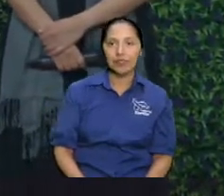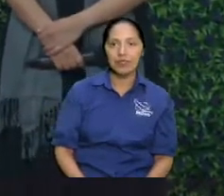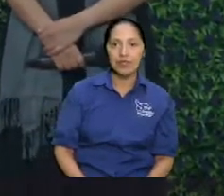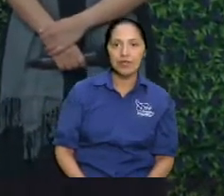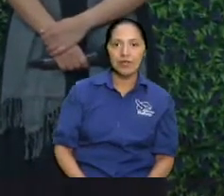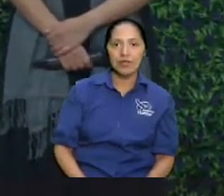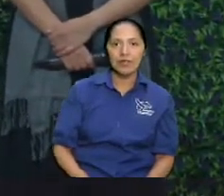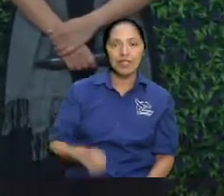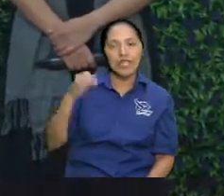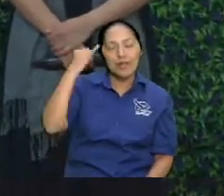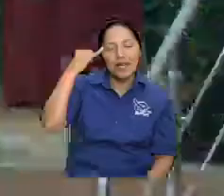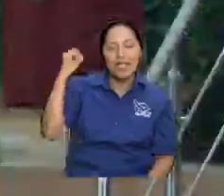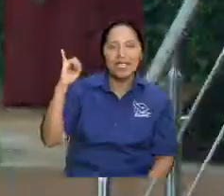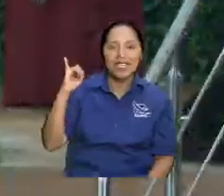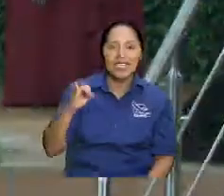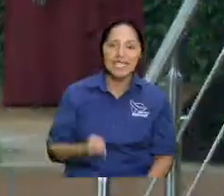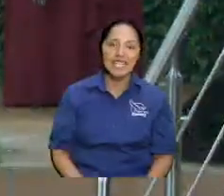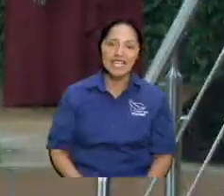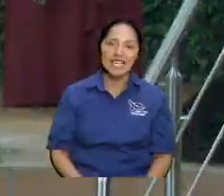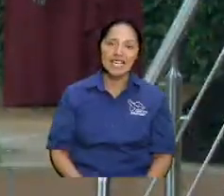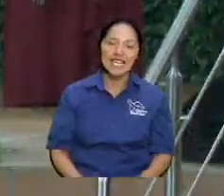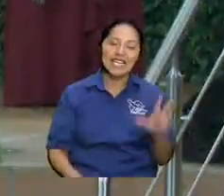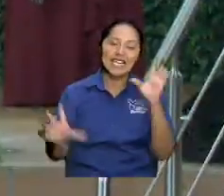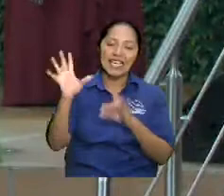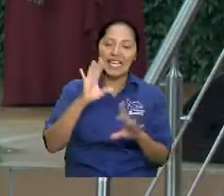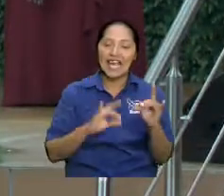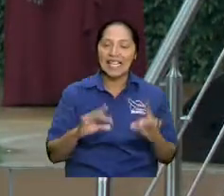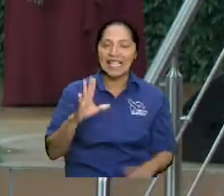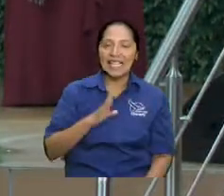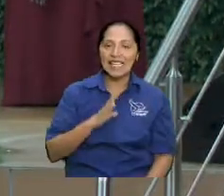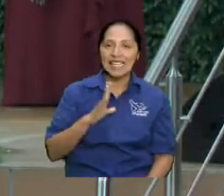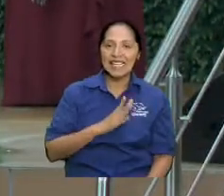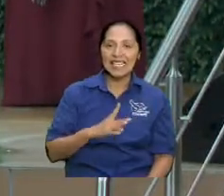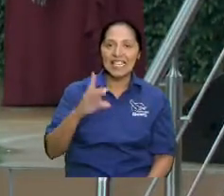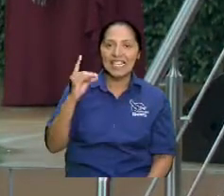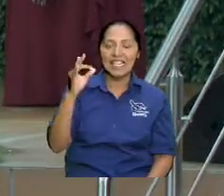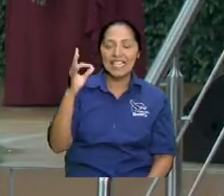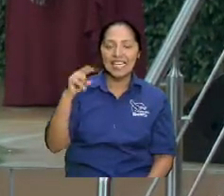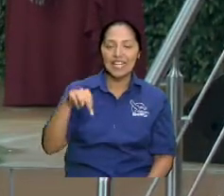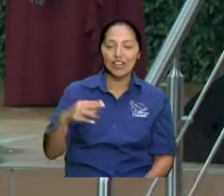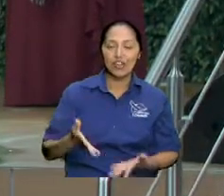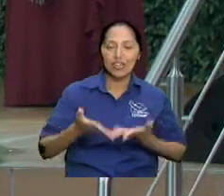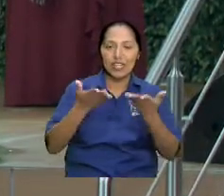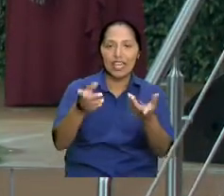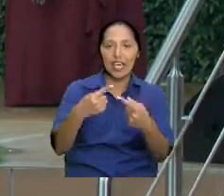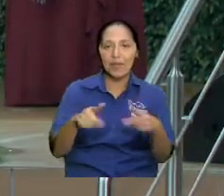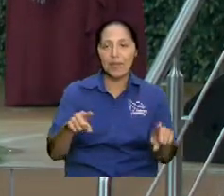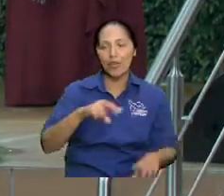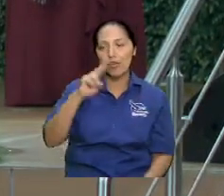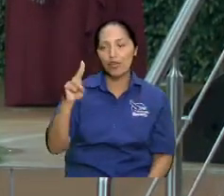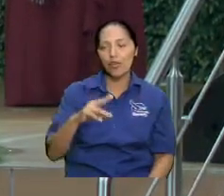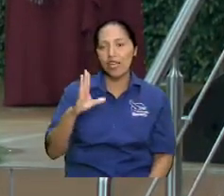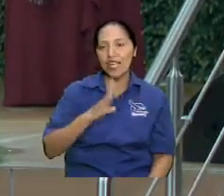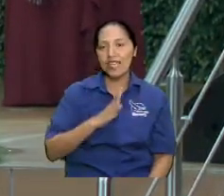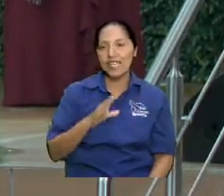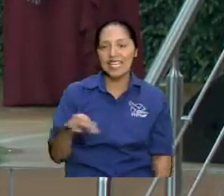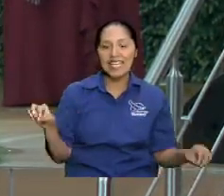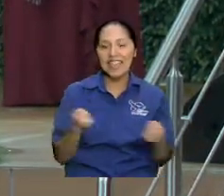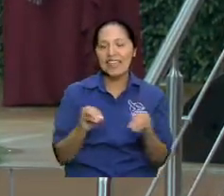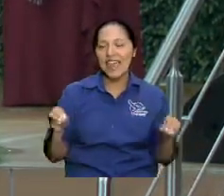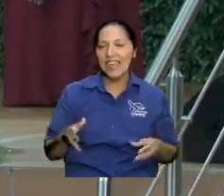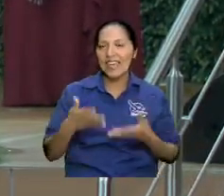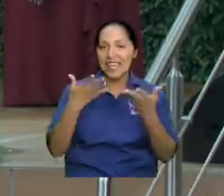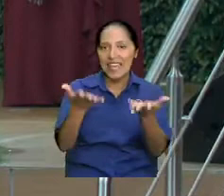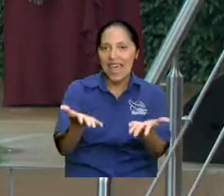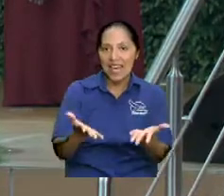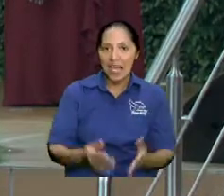dar algo. Eso sería como que tuviéramos el don de profecía y nunca profetizamos. Si Dios te dio a ti un don